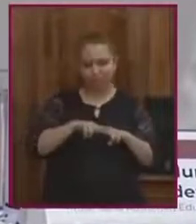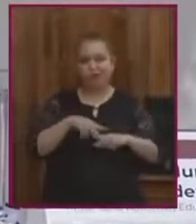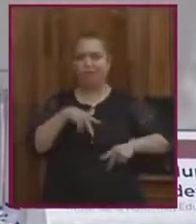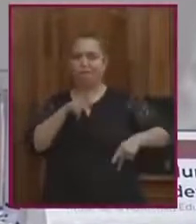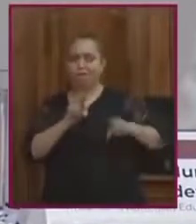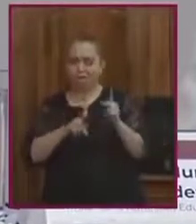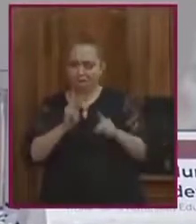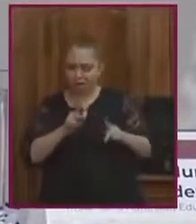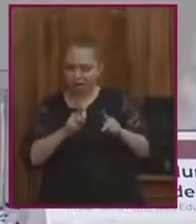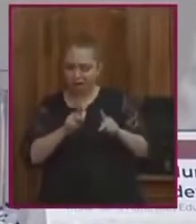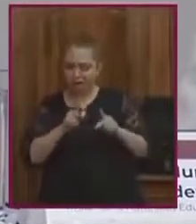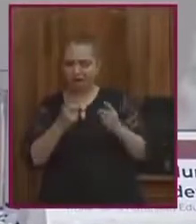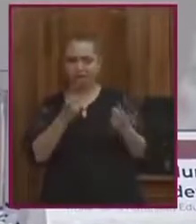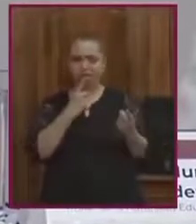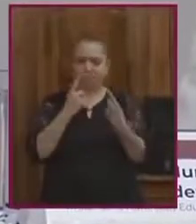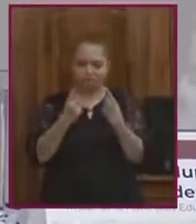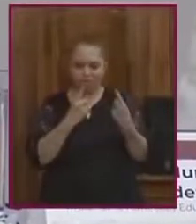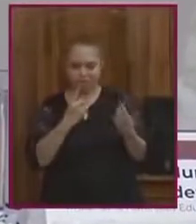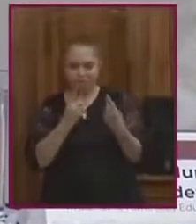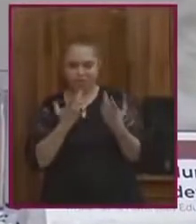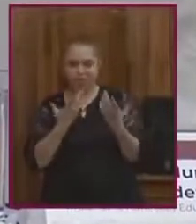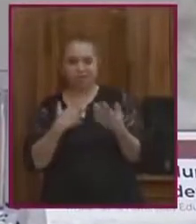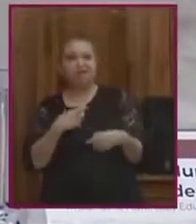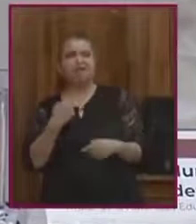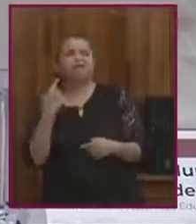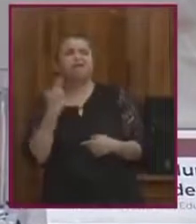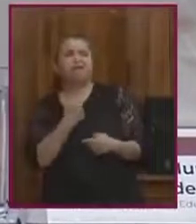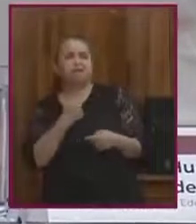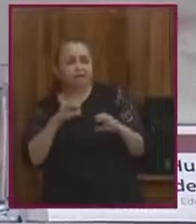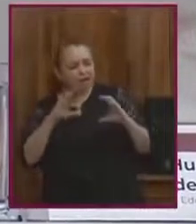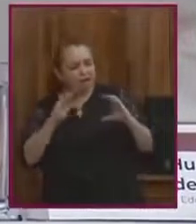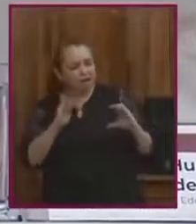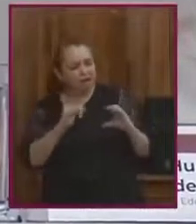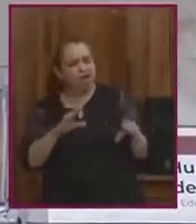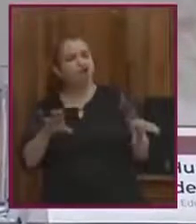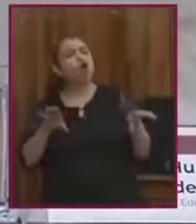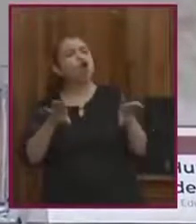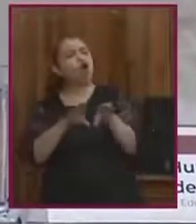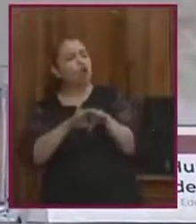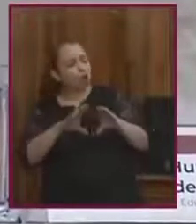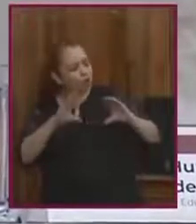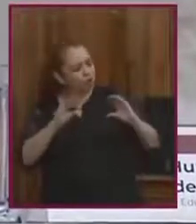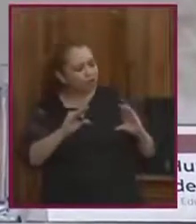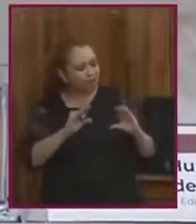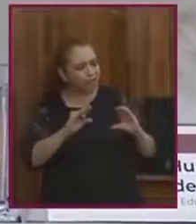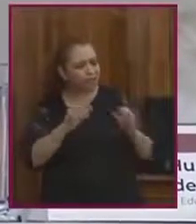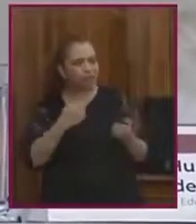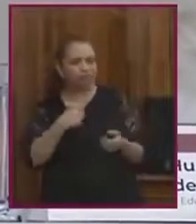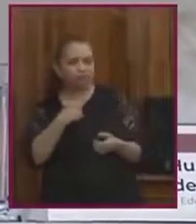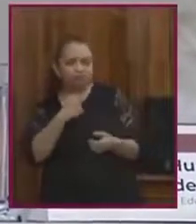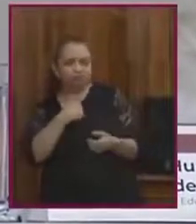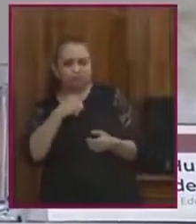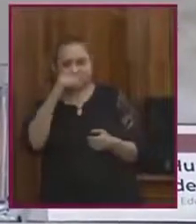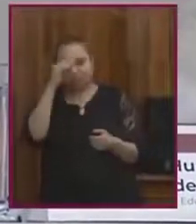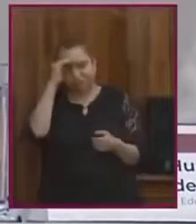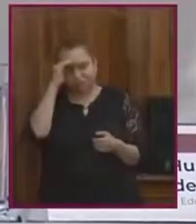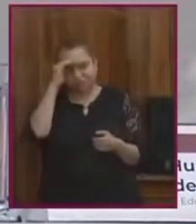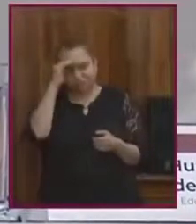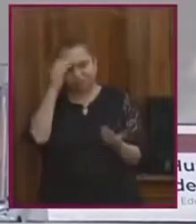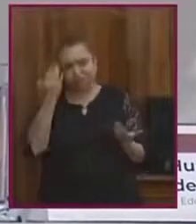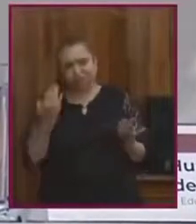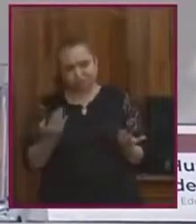platicar de qué es lo que debemos enseñar y cómo lo debemos enseñar, pues yo creo que sin